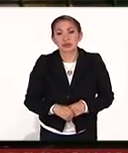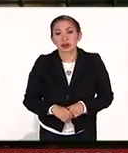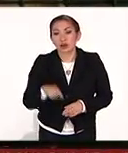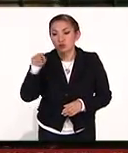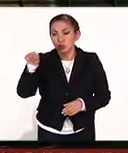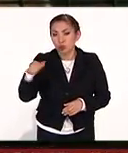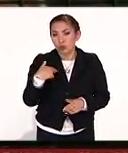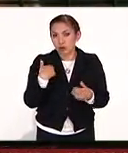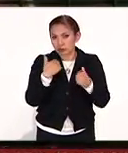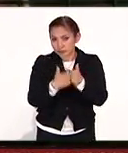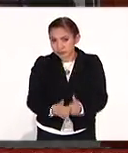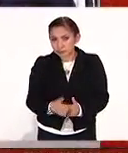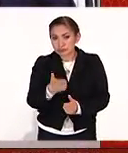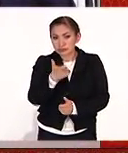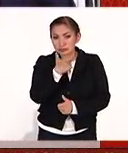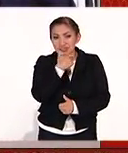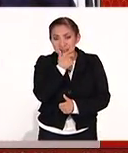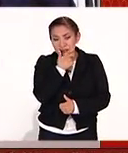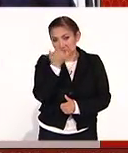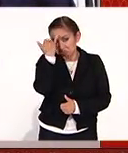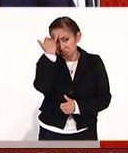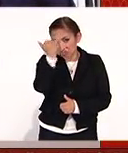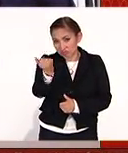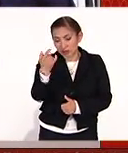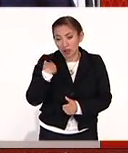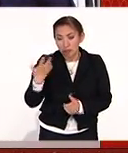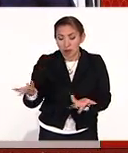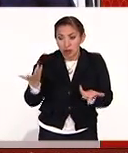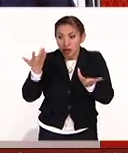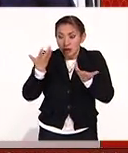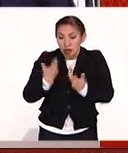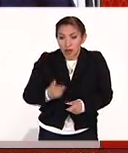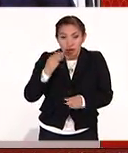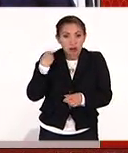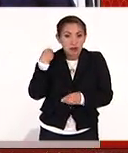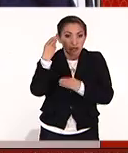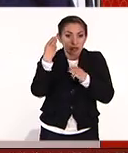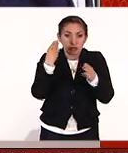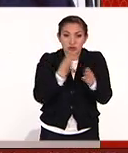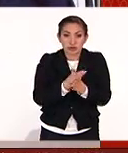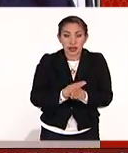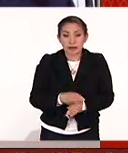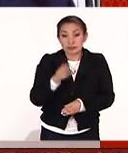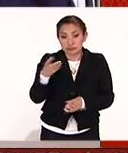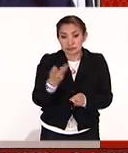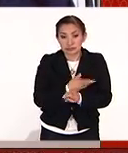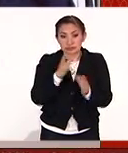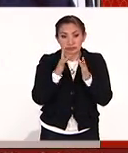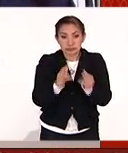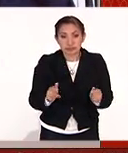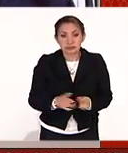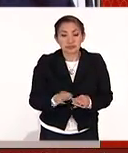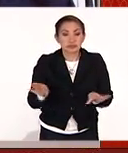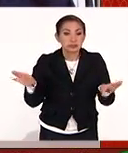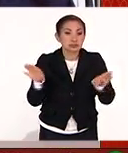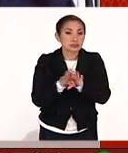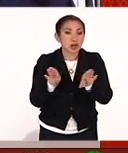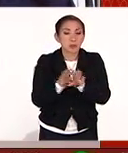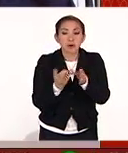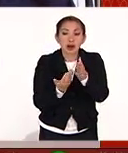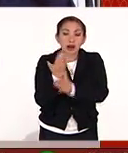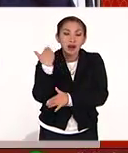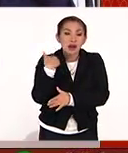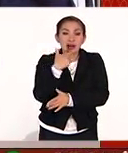en Londres, me imagino que la conmoción pues es universal por lo ocurrido en Francia. ¿Cómo